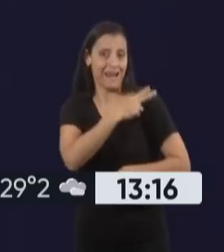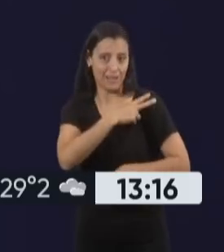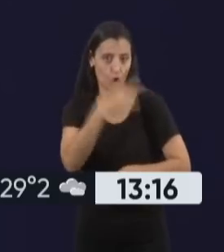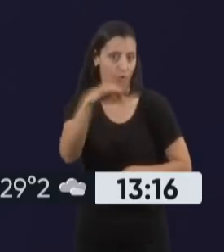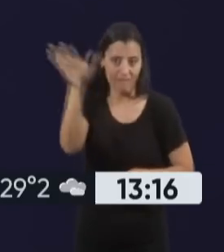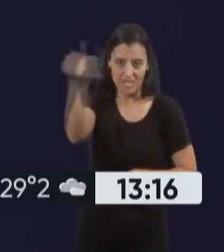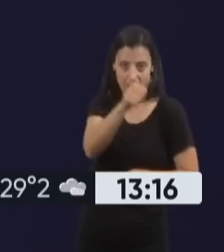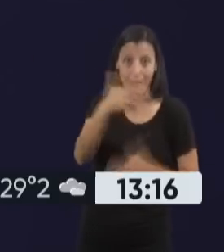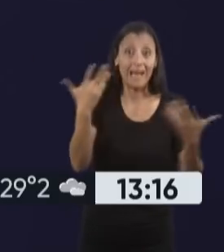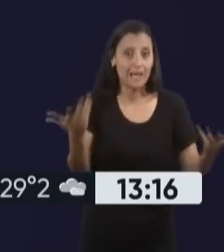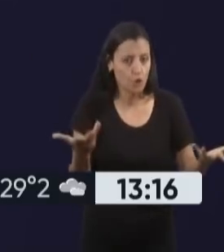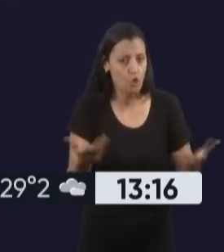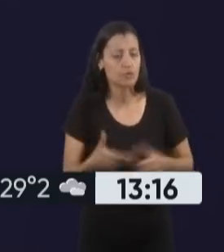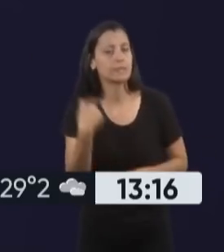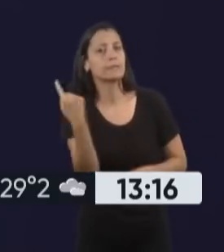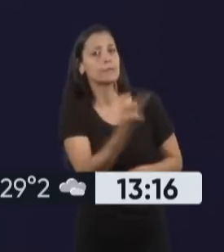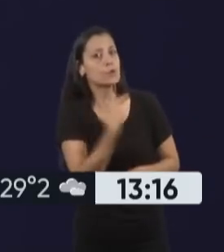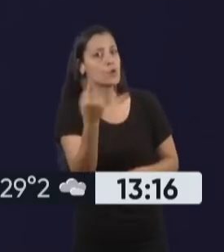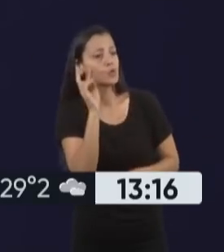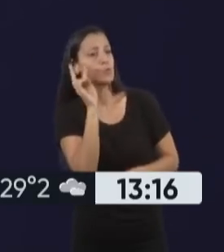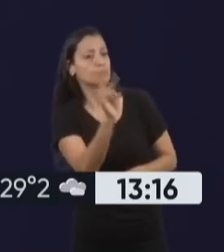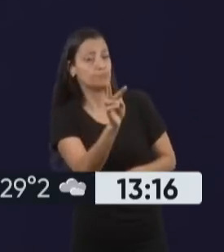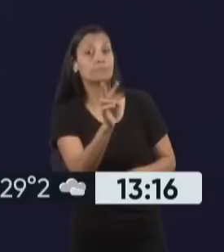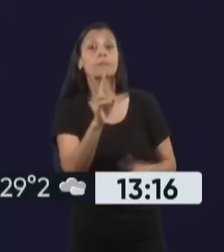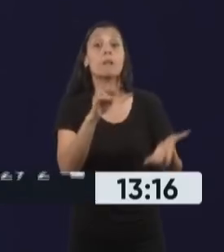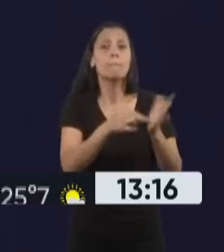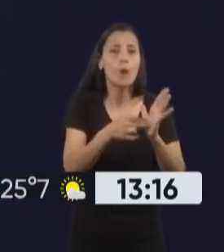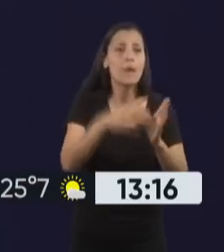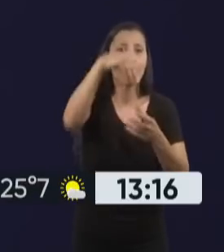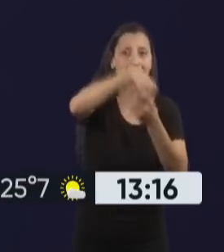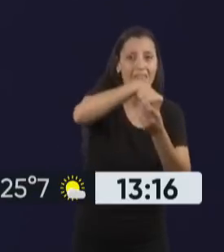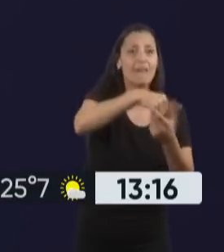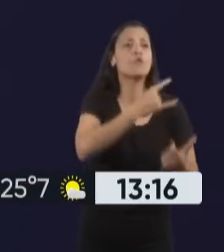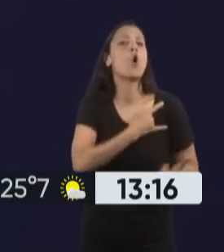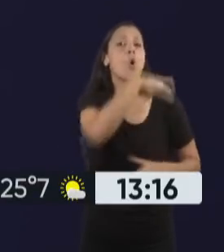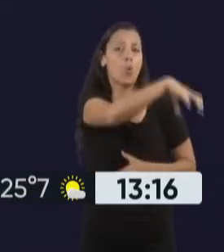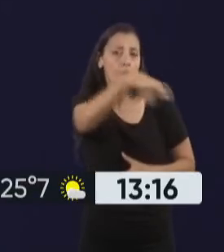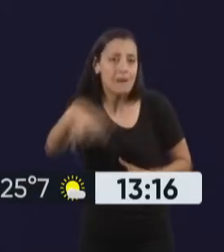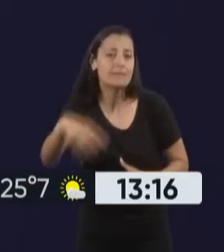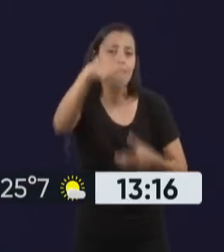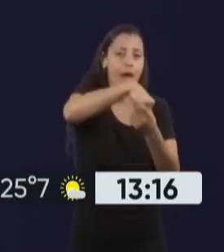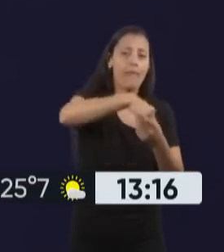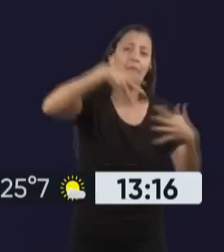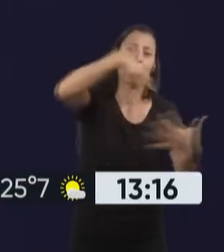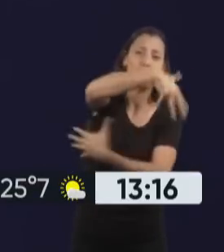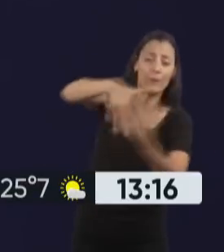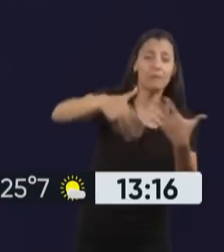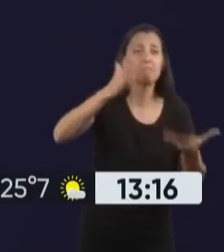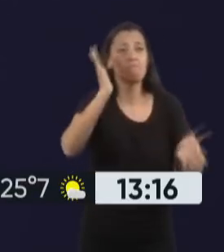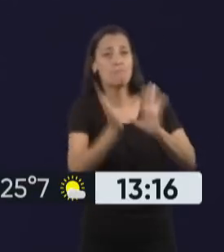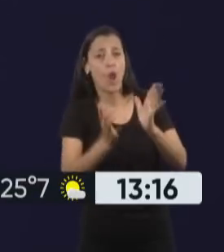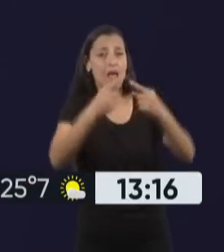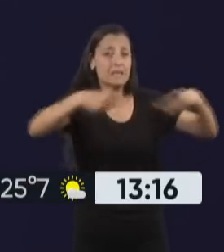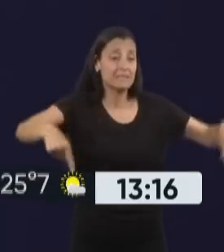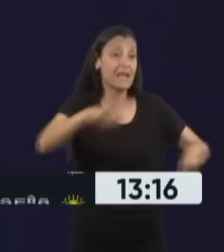lo tanto, entendemos que el conflicto en algunas de las facultades que están ocurriendo y de